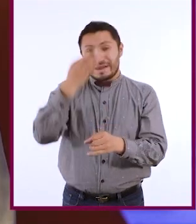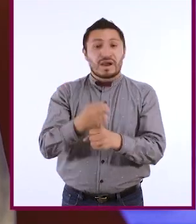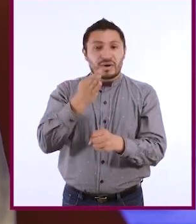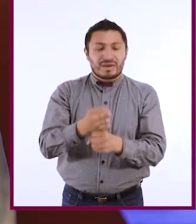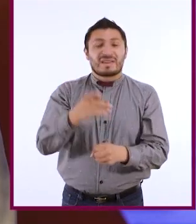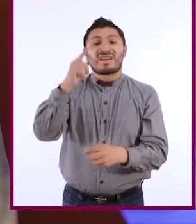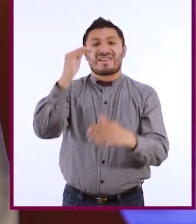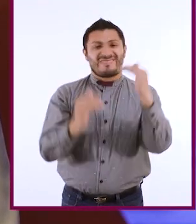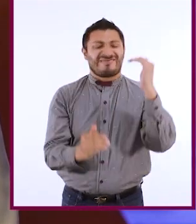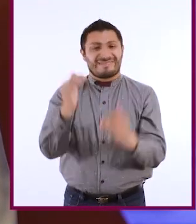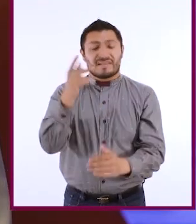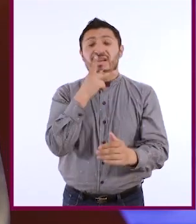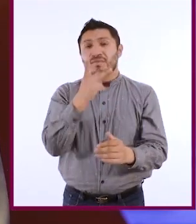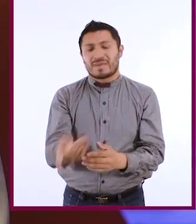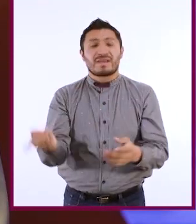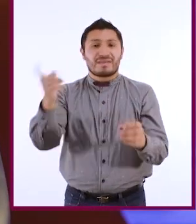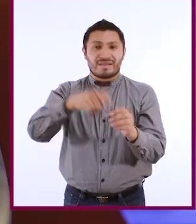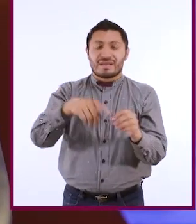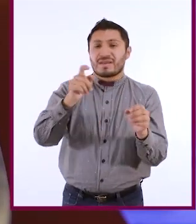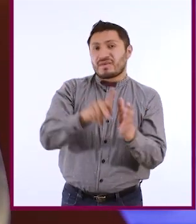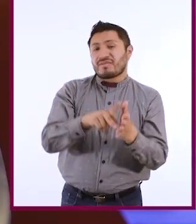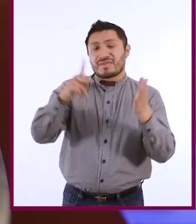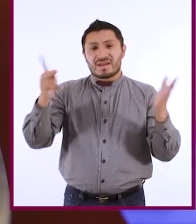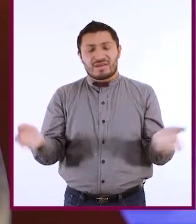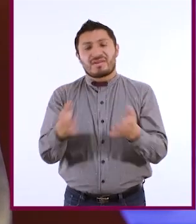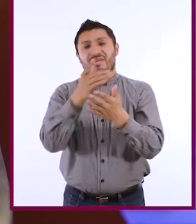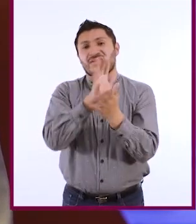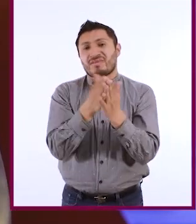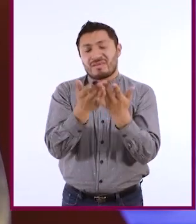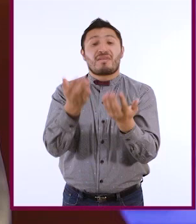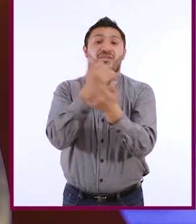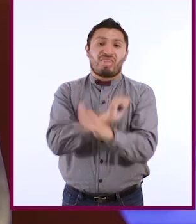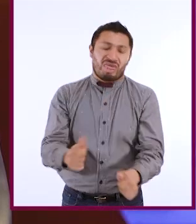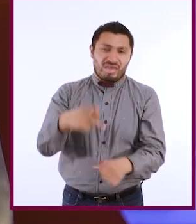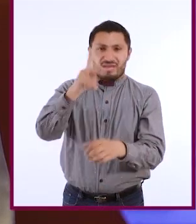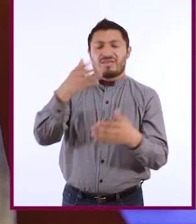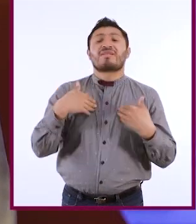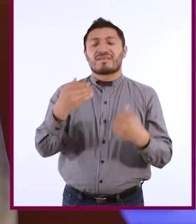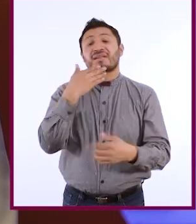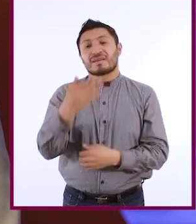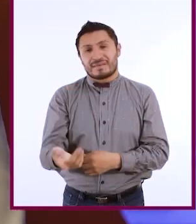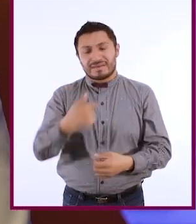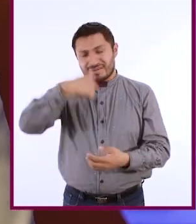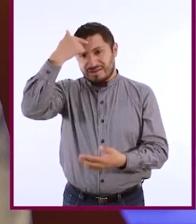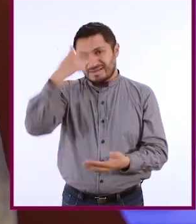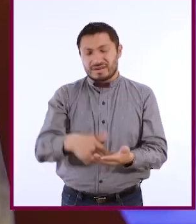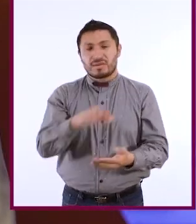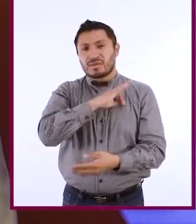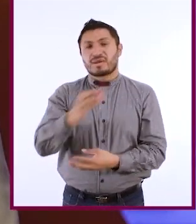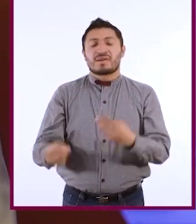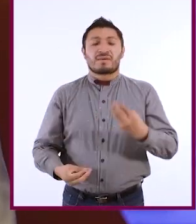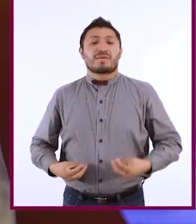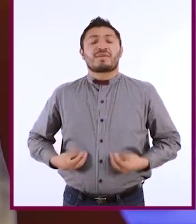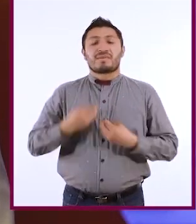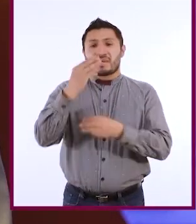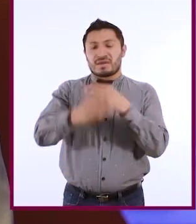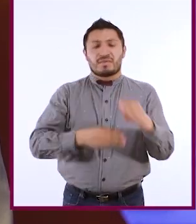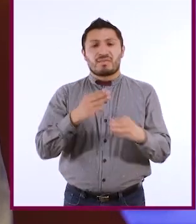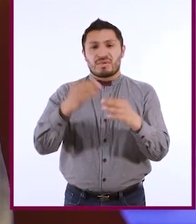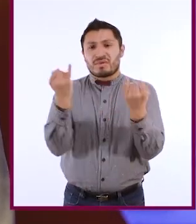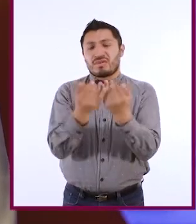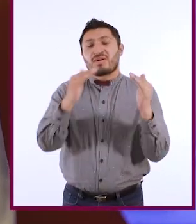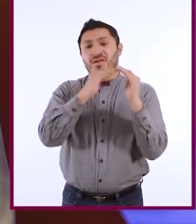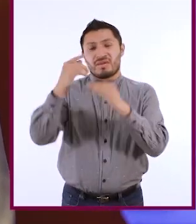Es una palabra que asociamos a los periódicos, los libros aburridos, pero si la entendemos bien, creo que podríamos vivir en un mundo más igual para todas y